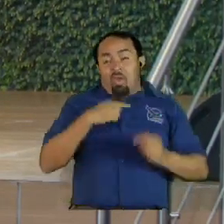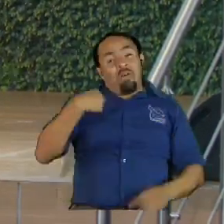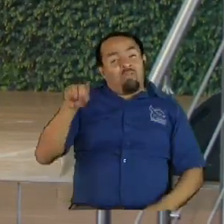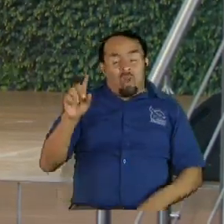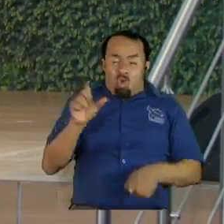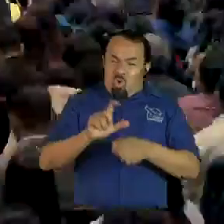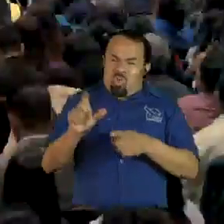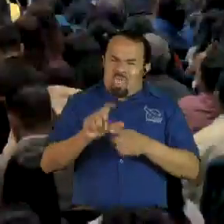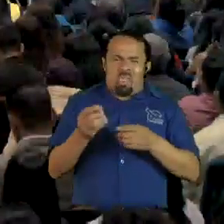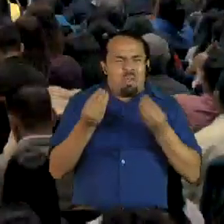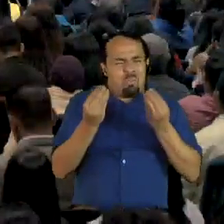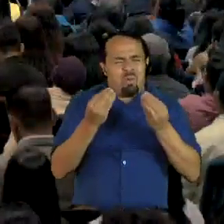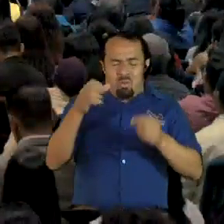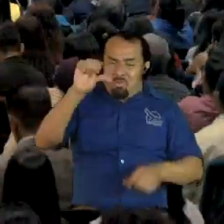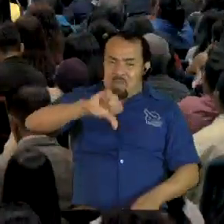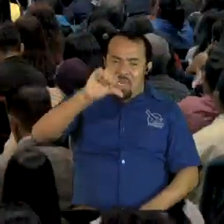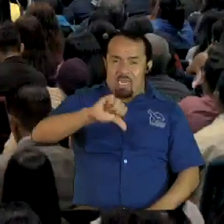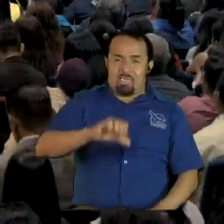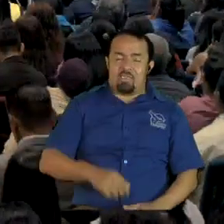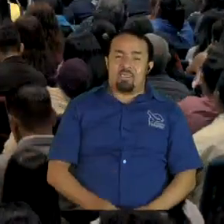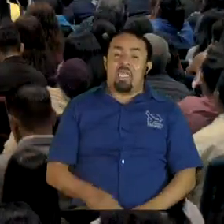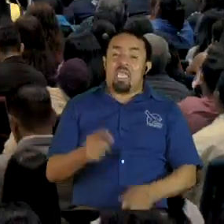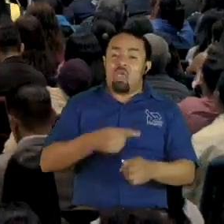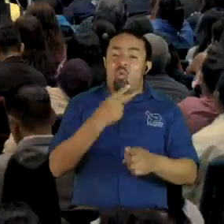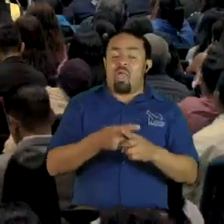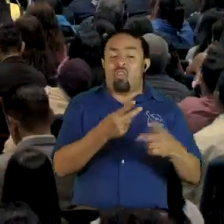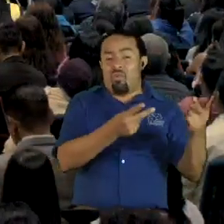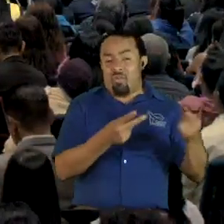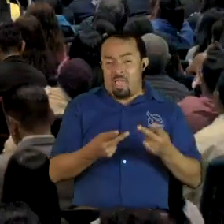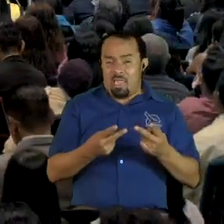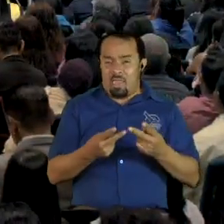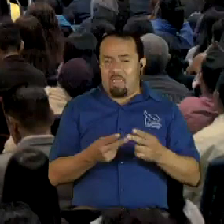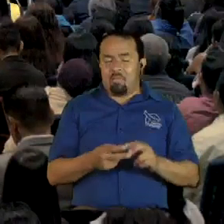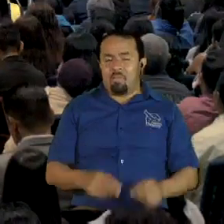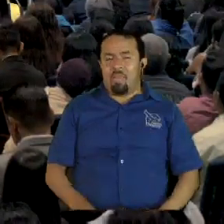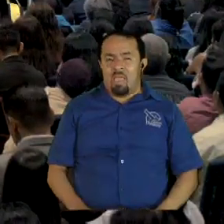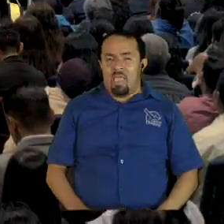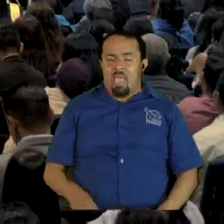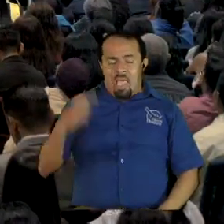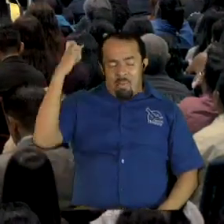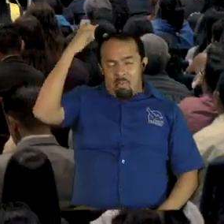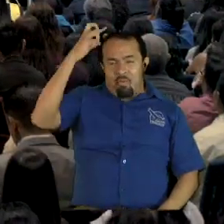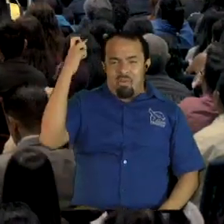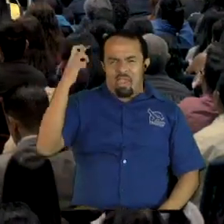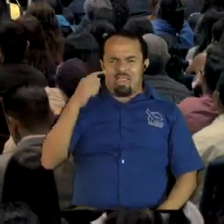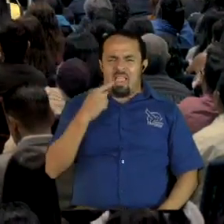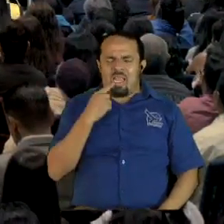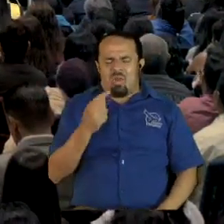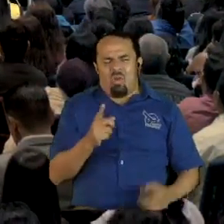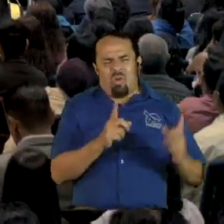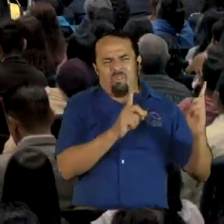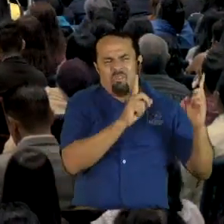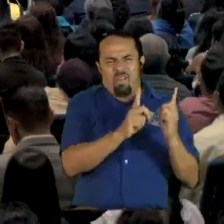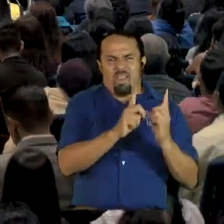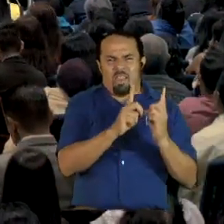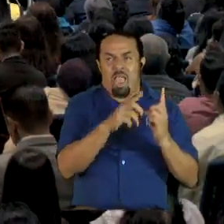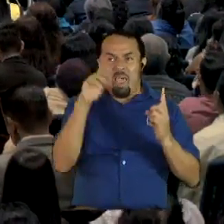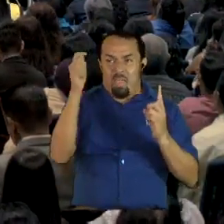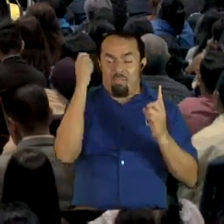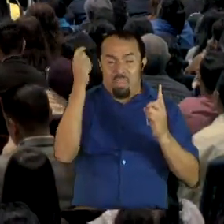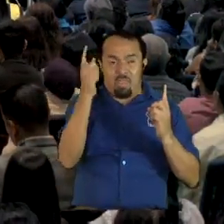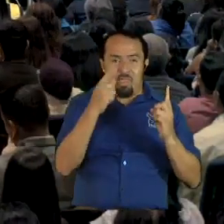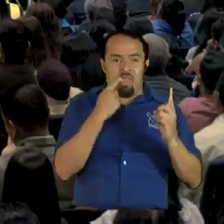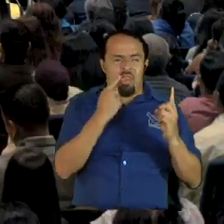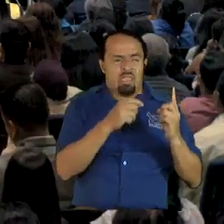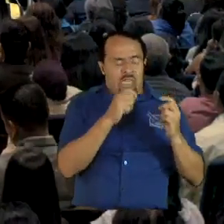fue terrible lo que él hizo. Y cuando viene y el profeta lo confronta y se le abren sus